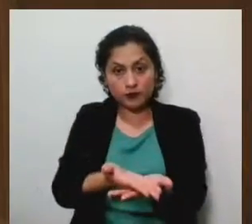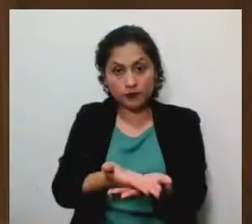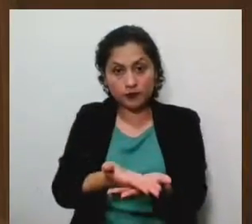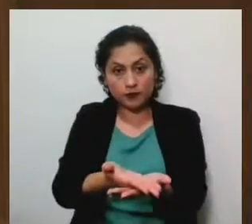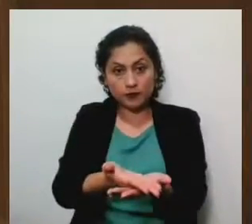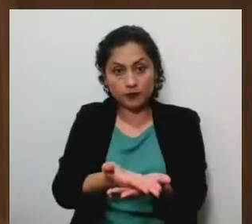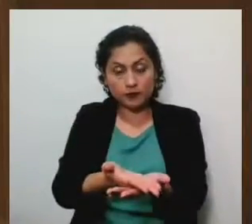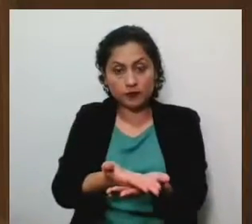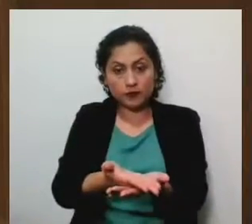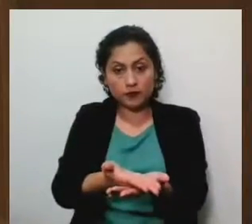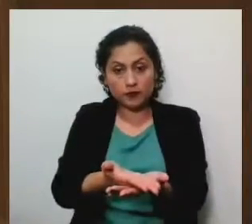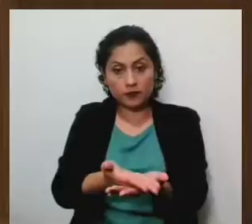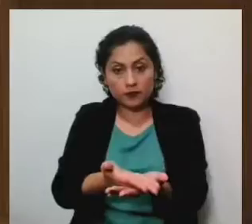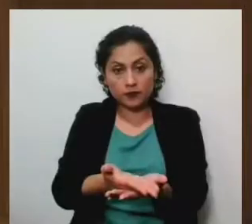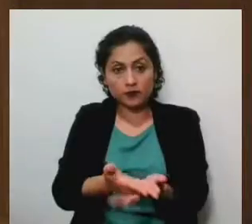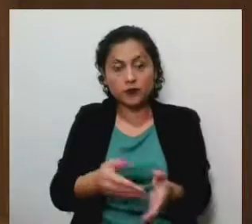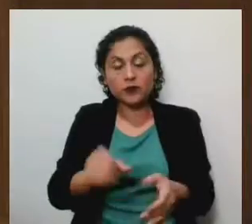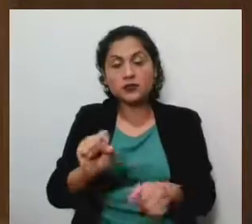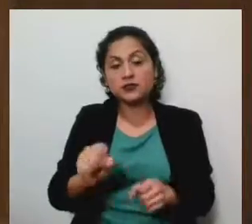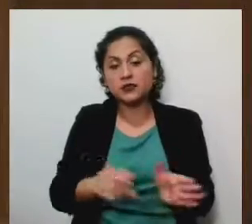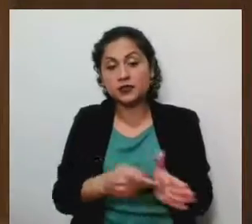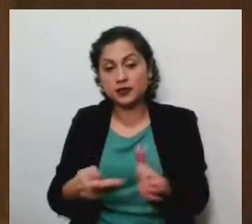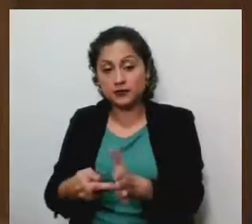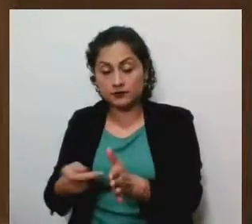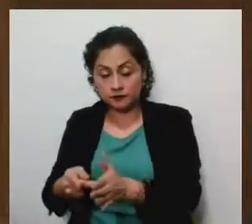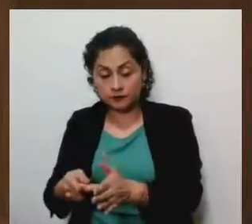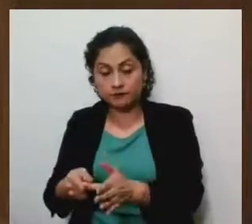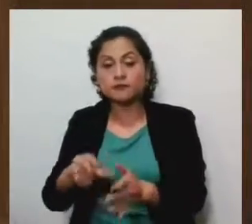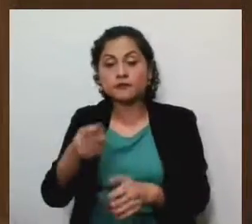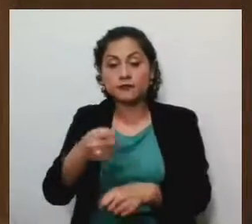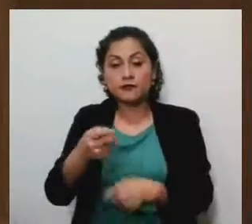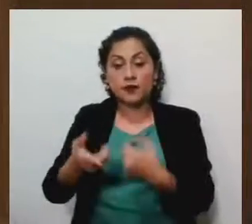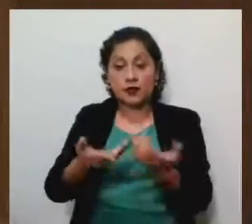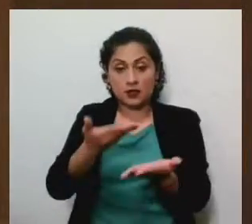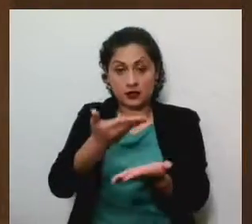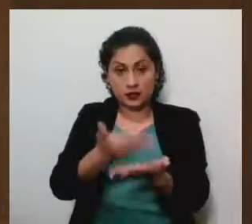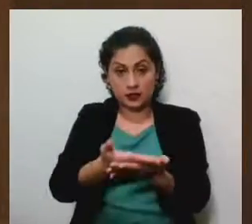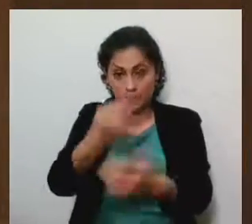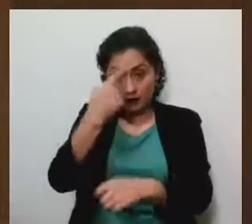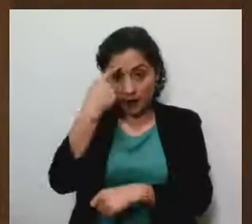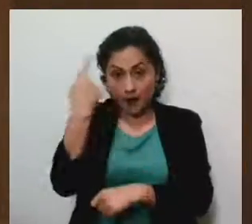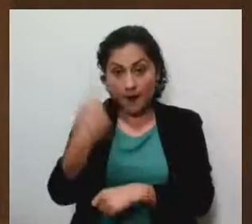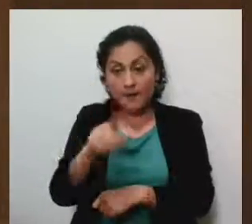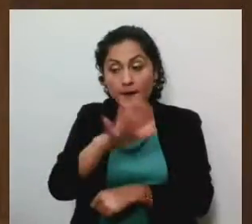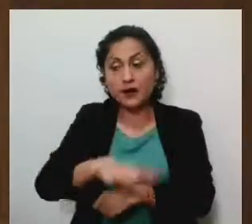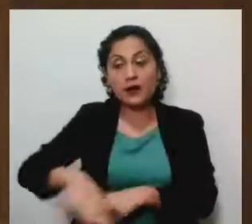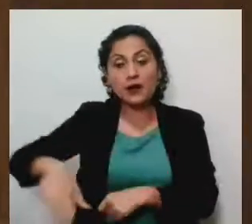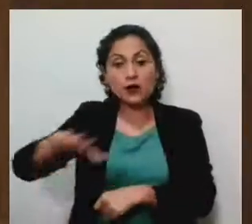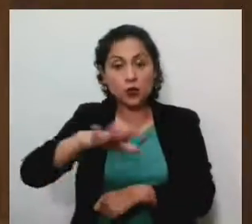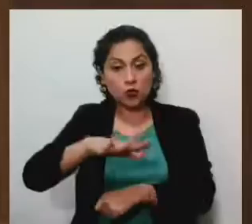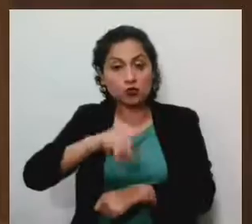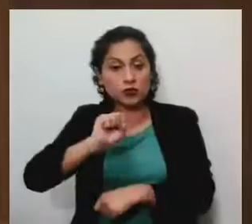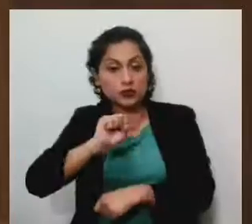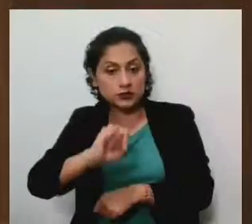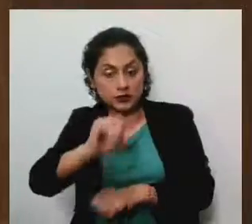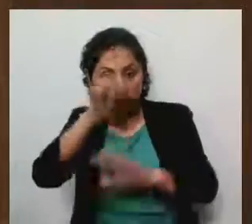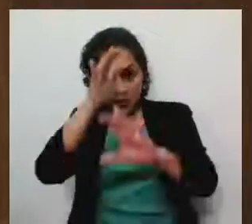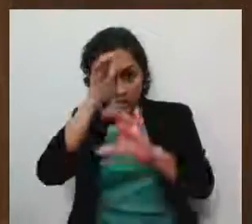de esta legislatura, la presente iniciativa para efecto de que si se encuentra procedente se admita a trámite para su